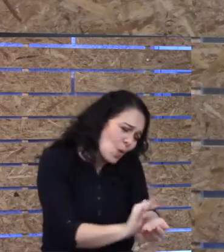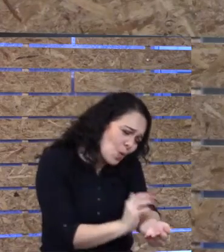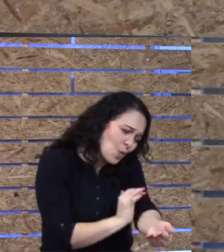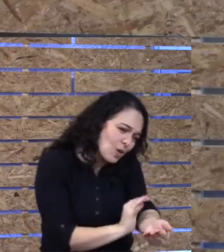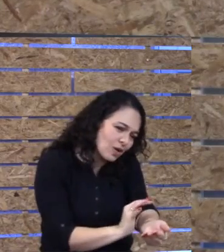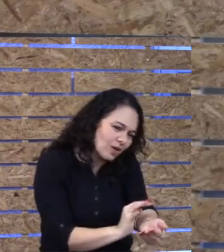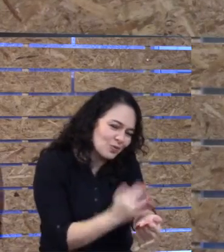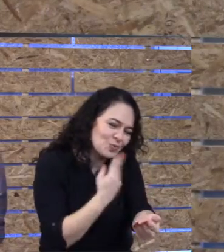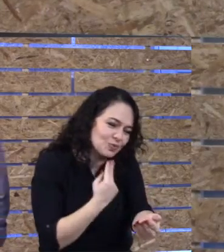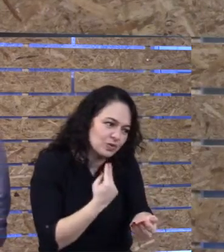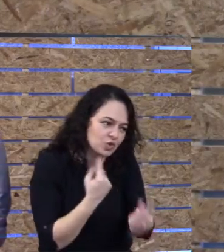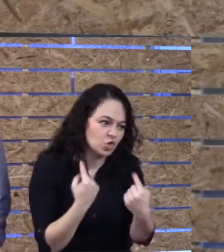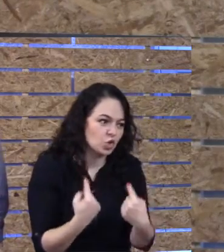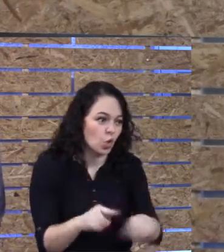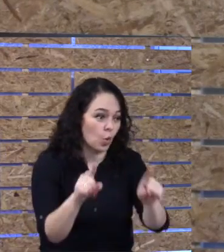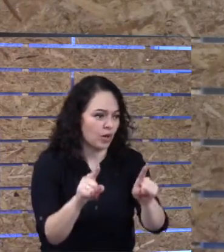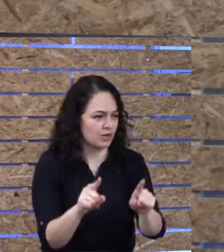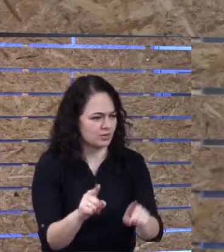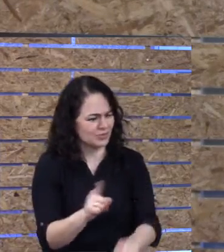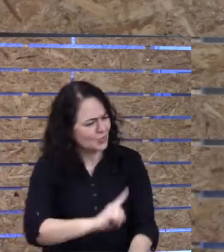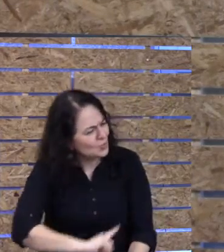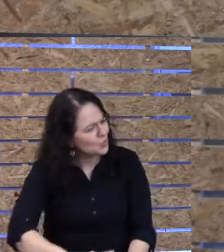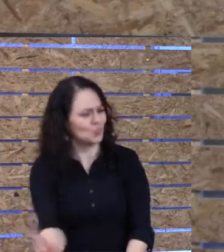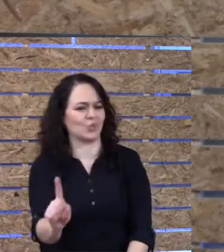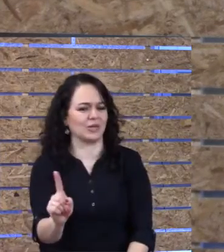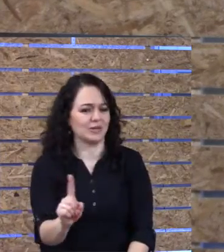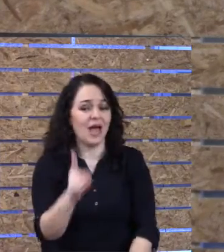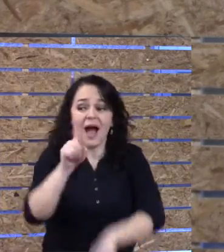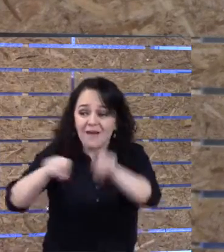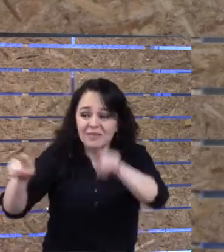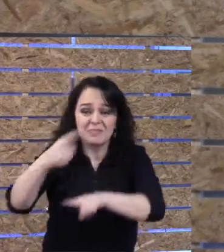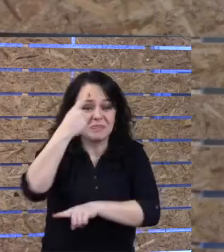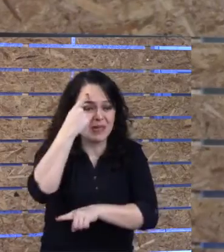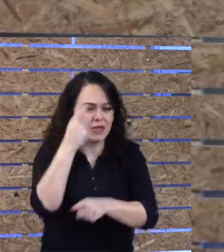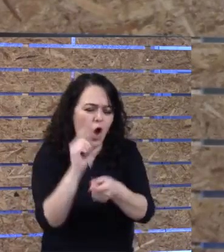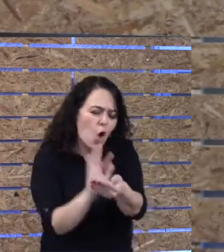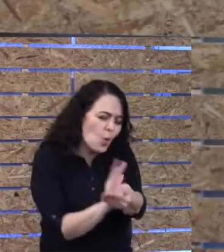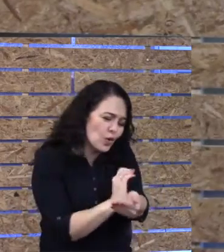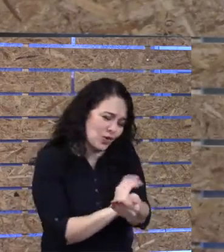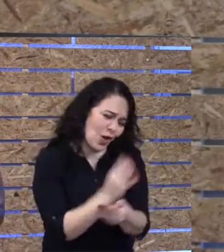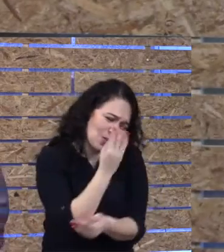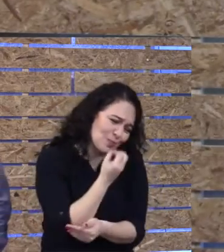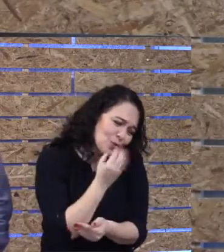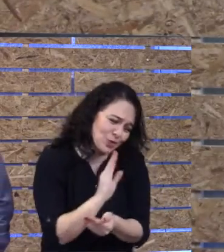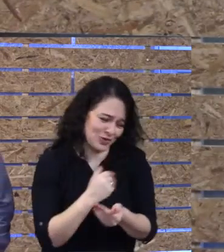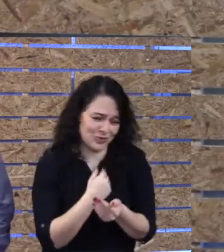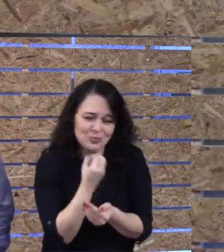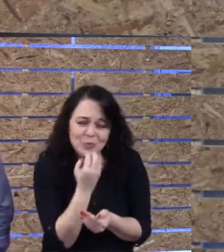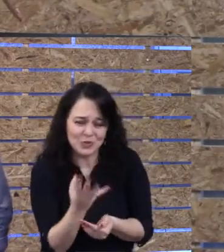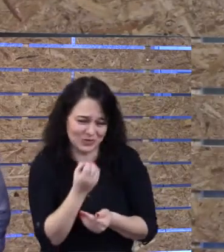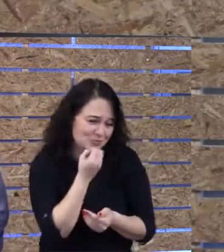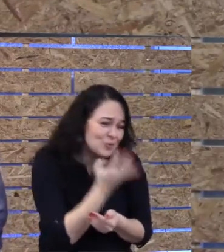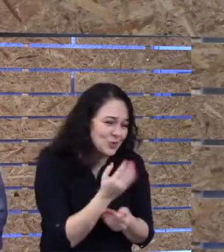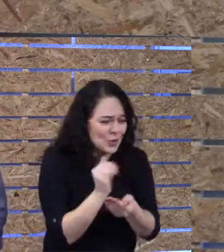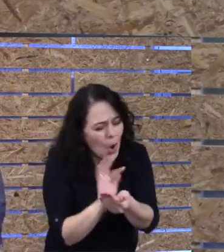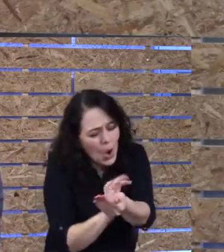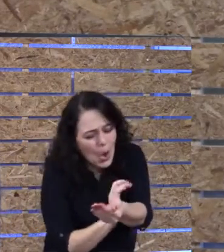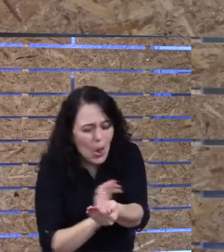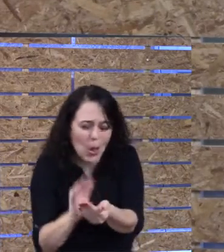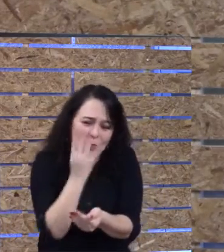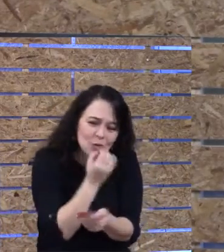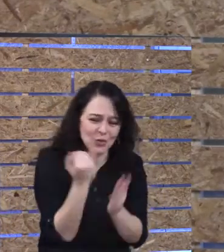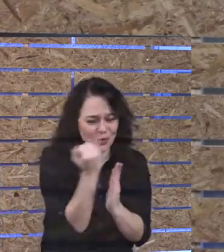Hay como una especie de ternurización que se ha tenido con las ovejitas. Entonces hay tarjetas de ovejitas,